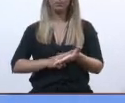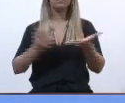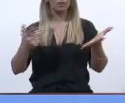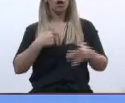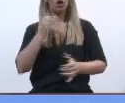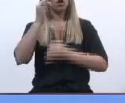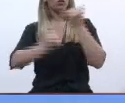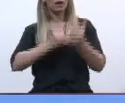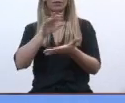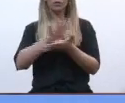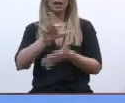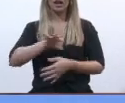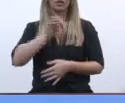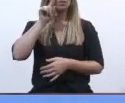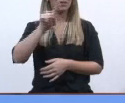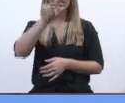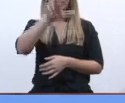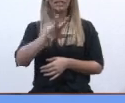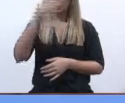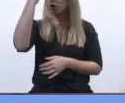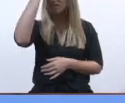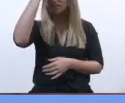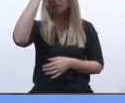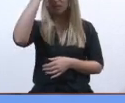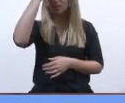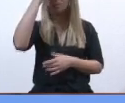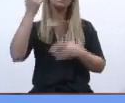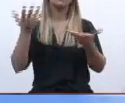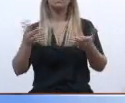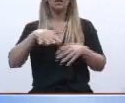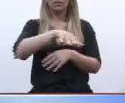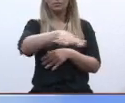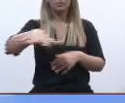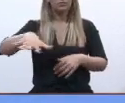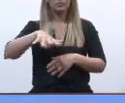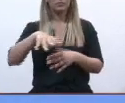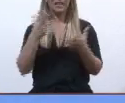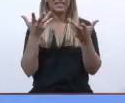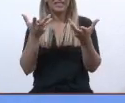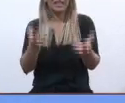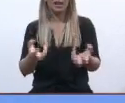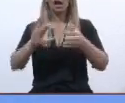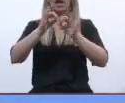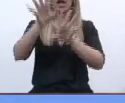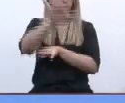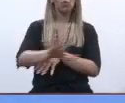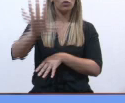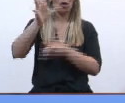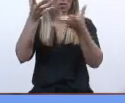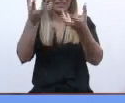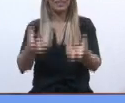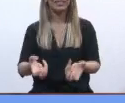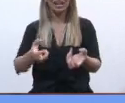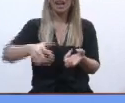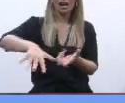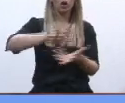Comentaba que en el año 1315 se produjo una gran sequía en Europa